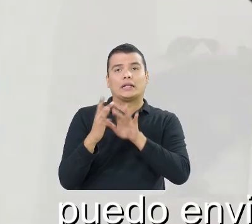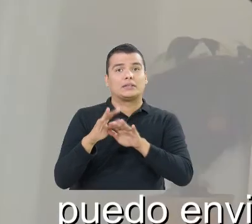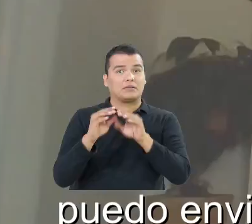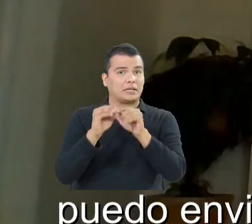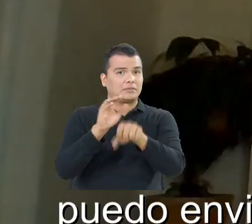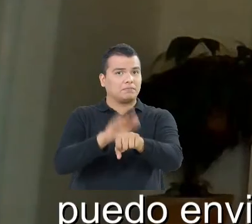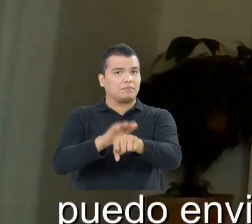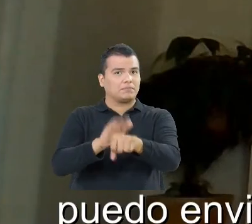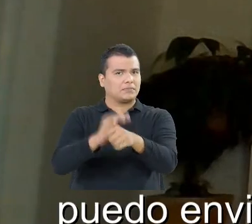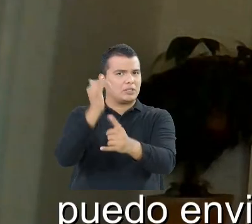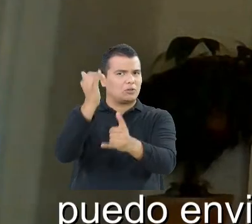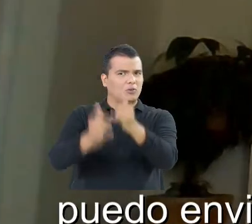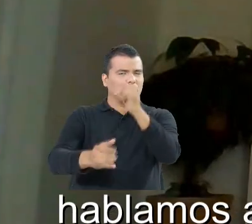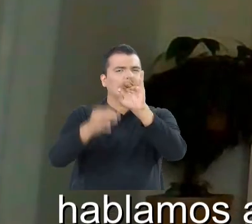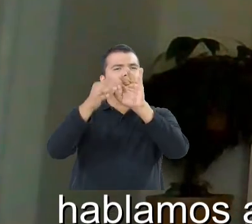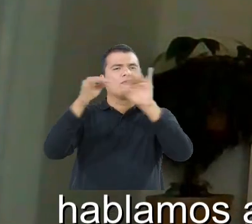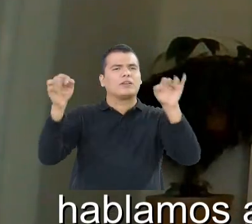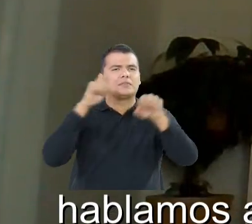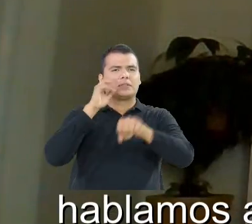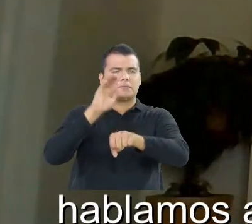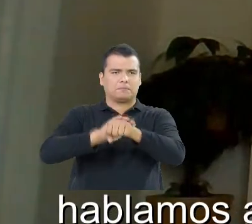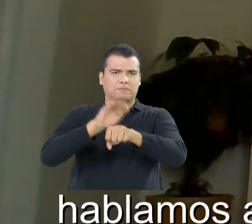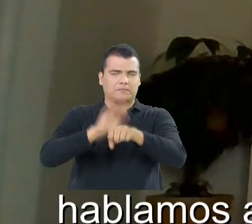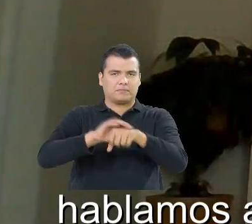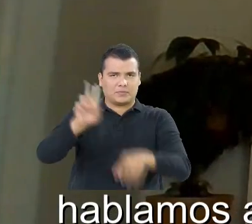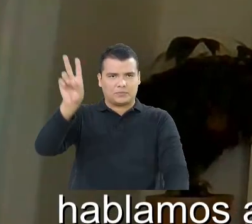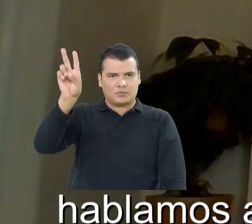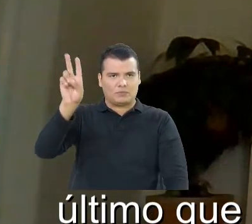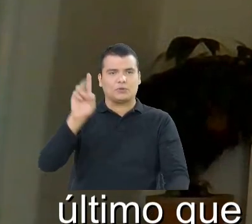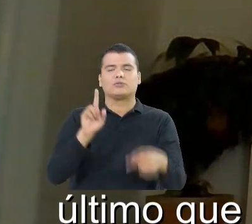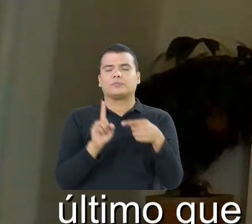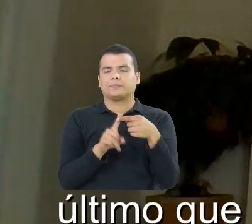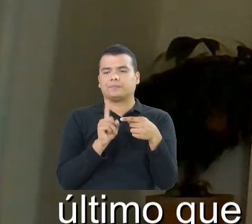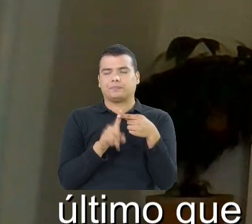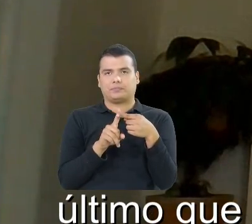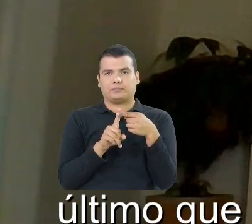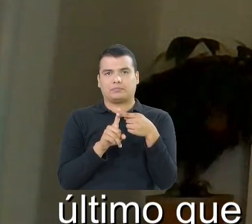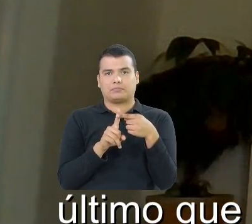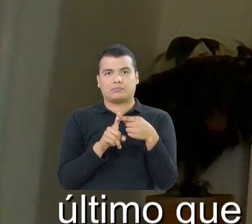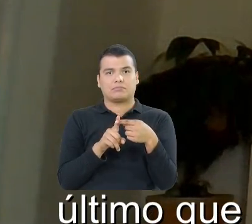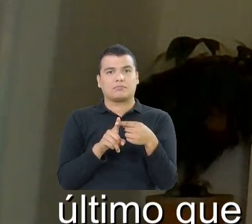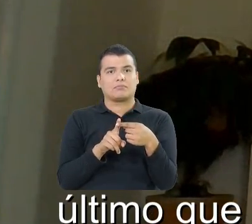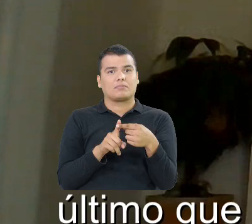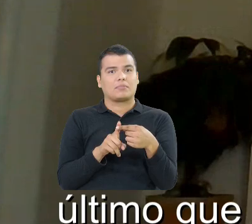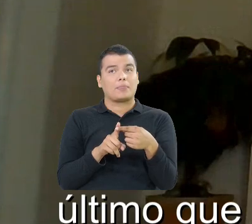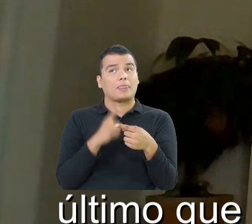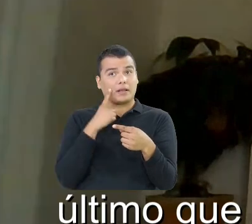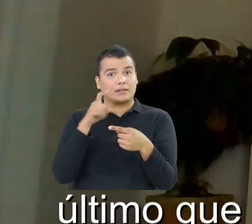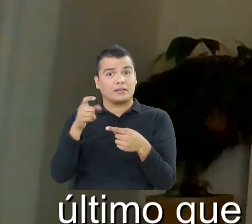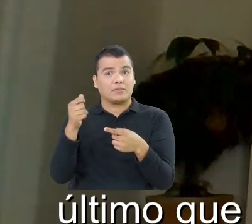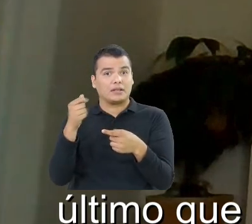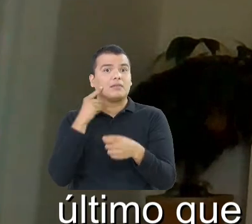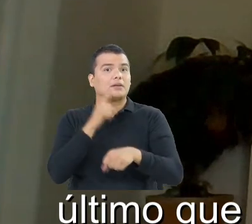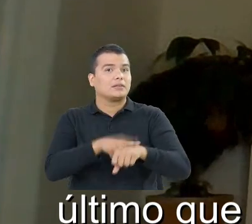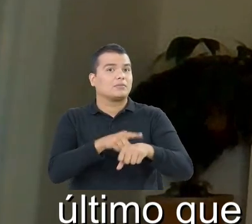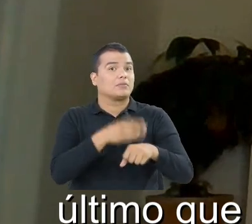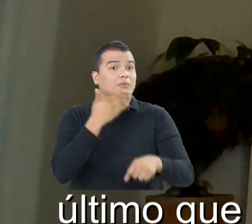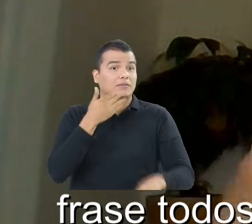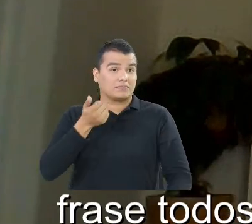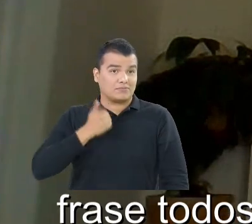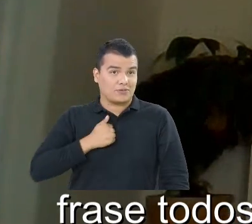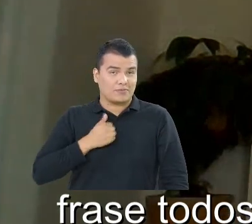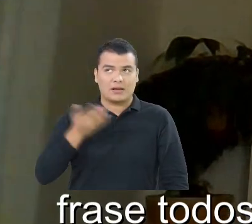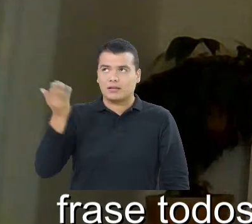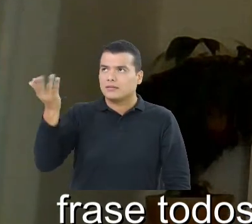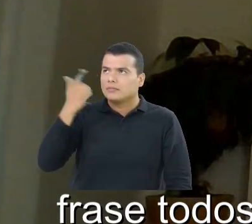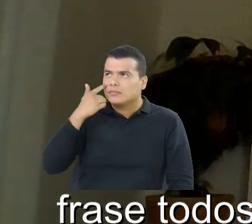les quiero dejar como una frase son dos frases. La primera, háganle tiempo al dinero. Y es una frase que me gustó mucho cuando la